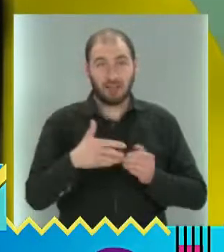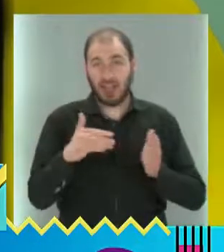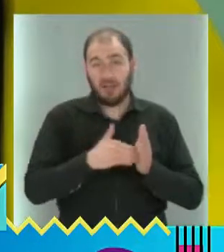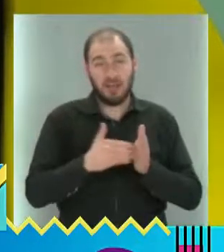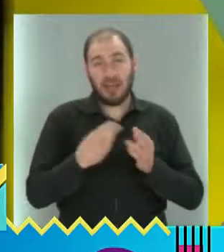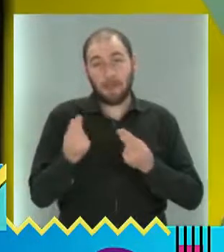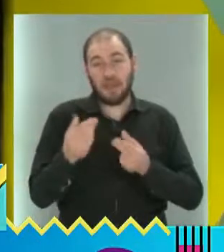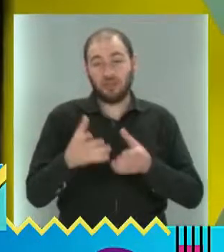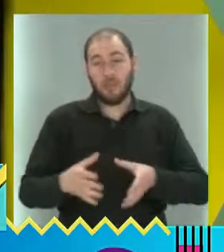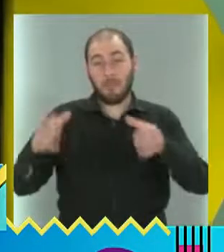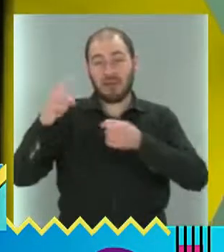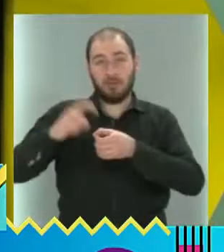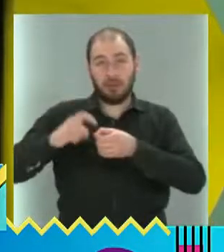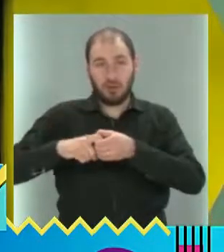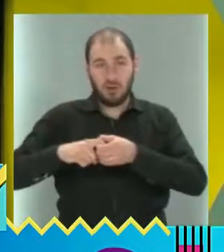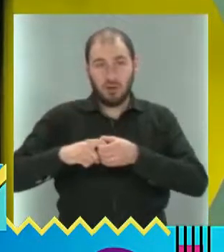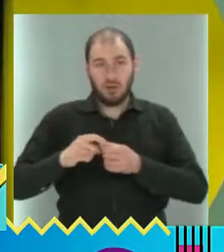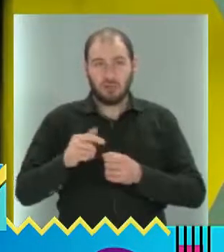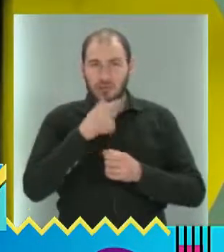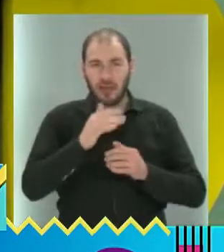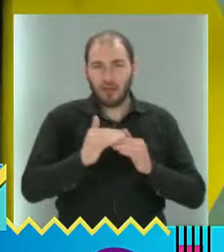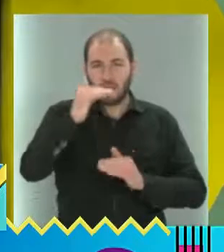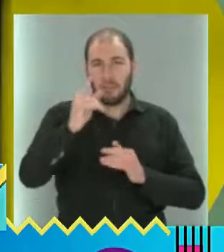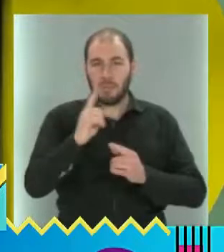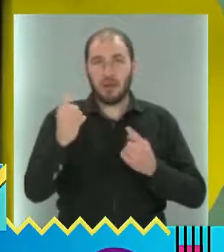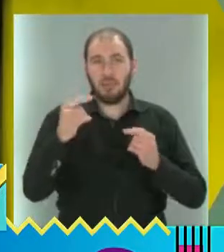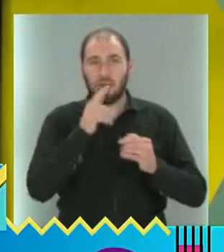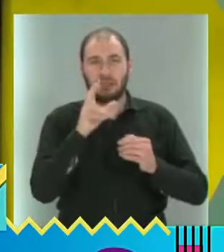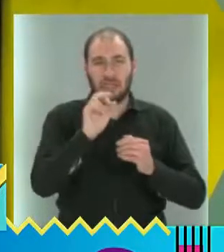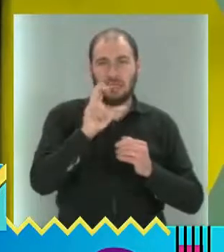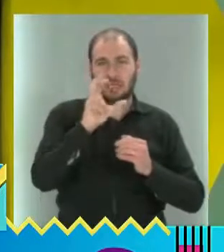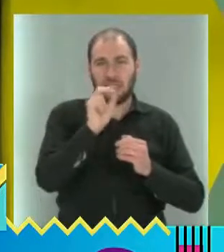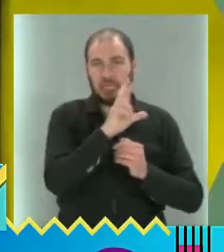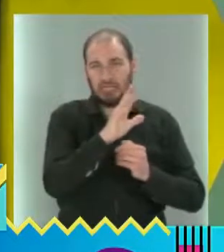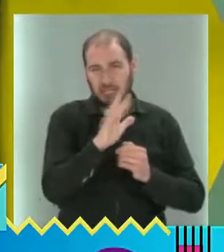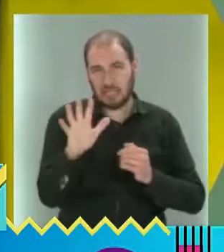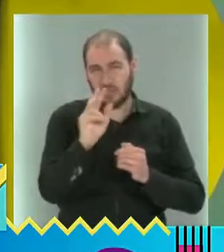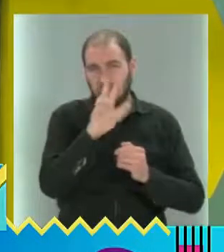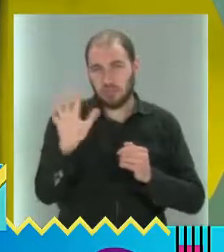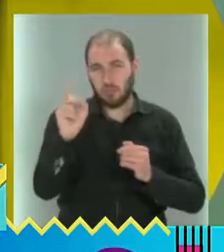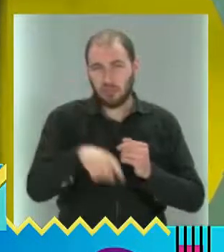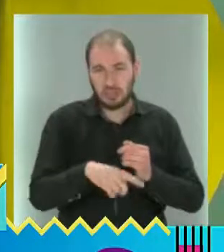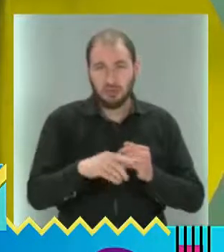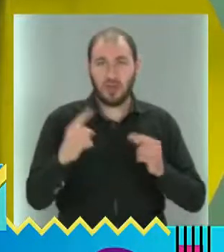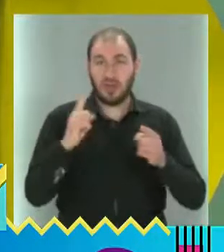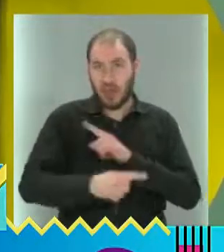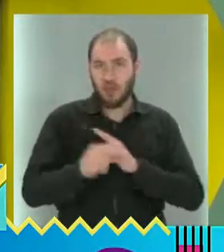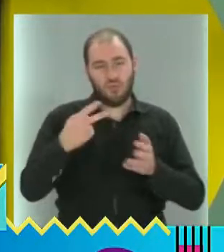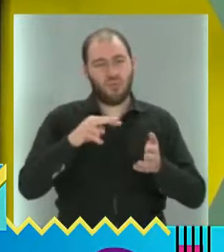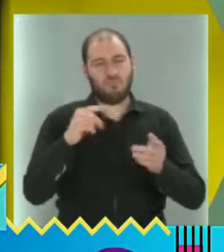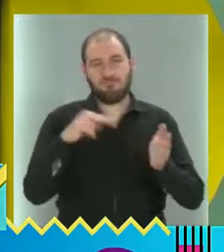del precio del barril del petróleo en forma, no te digo proporcional, pero por lo menos en un 30, un 35%, inmediatamente